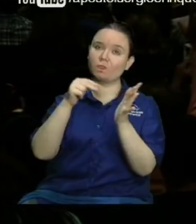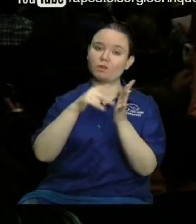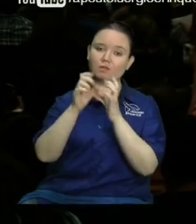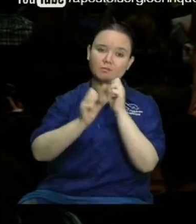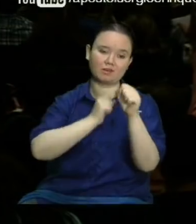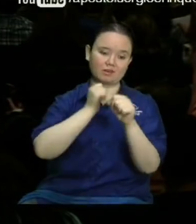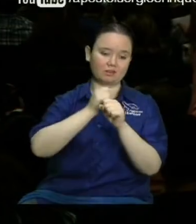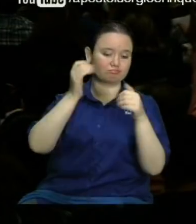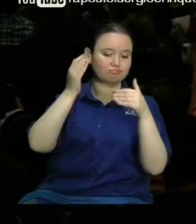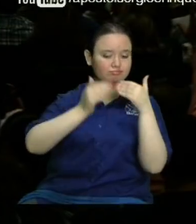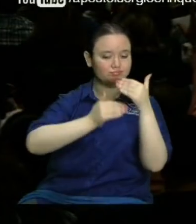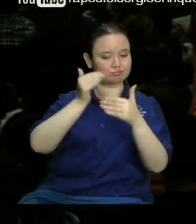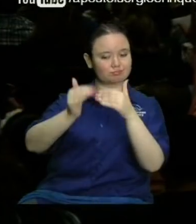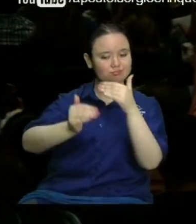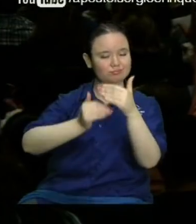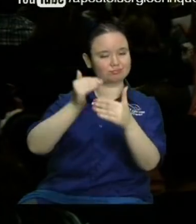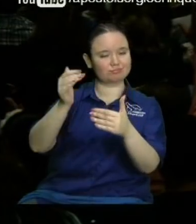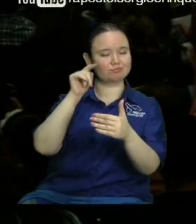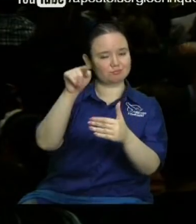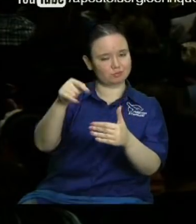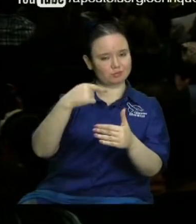yo.